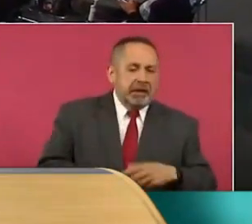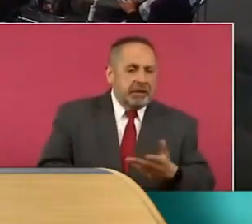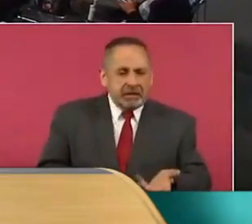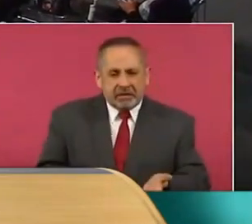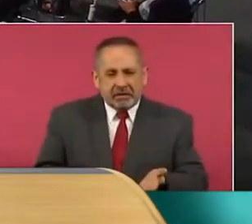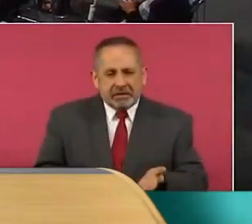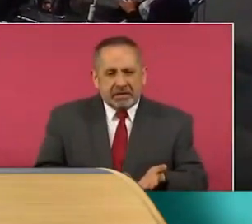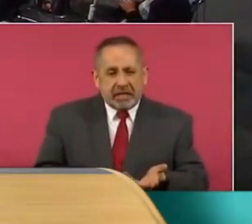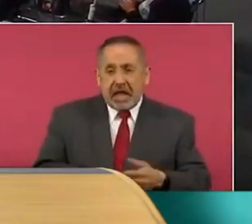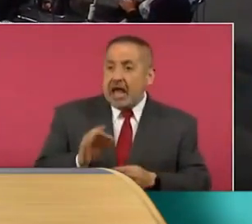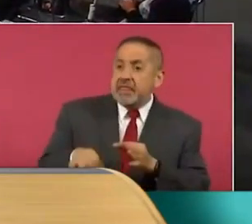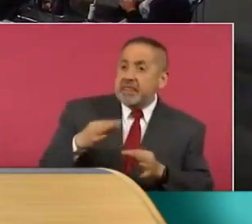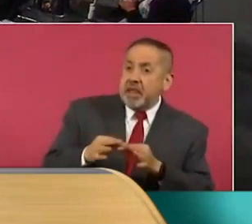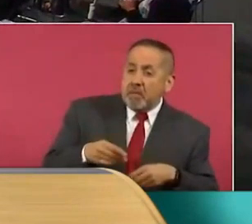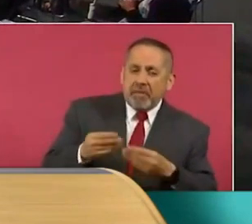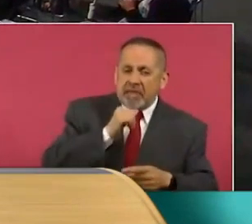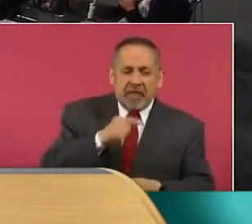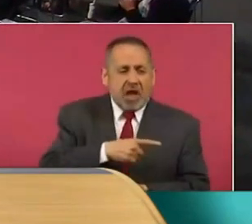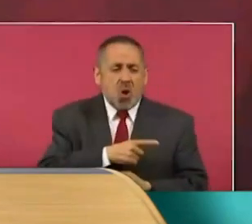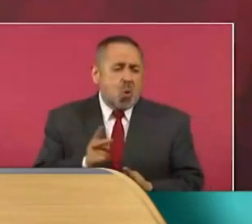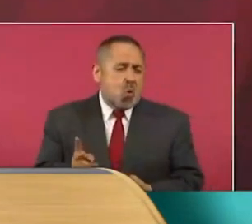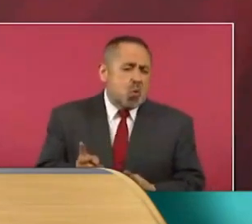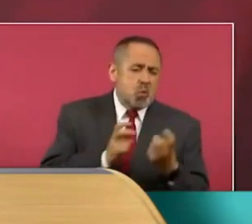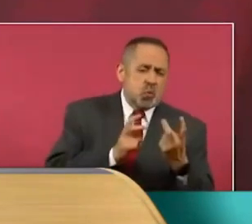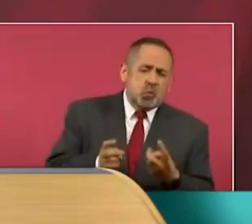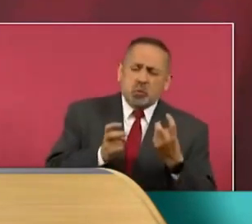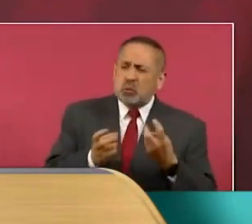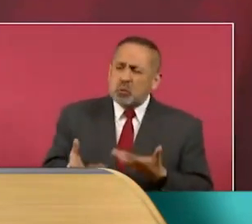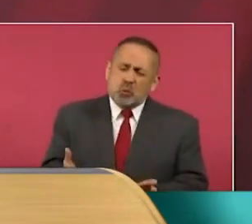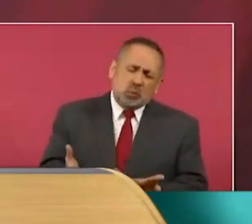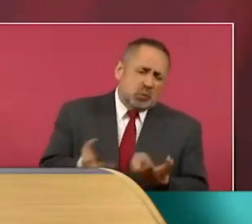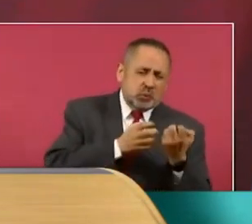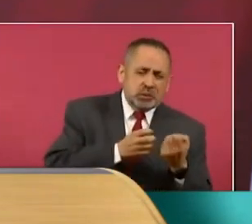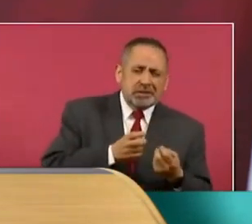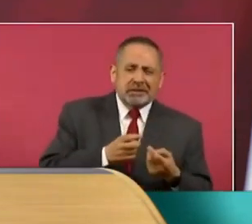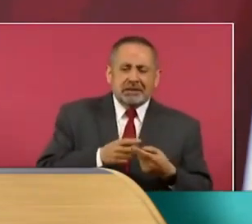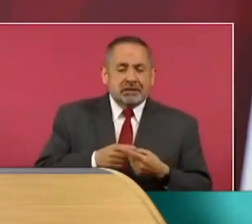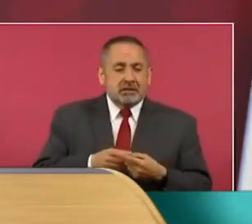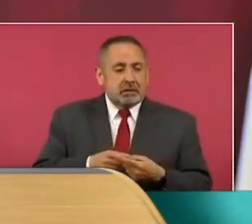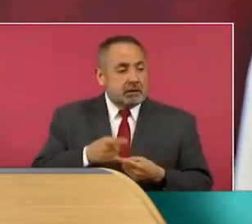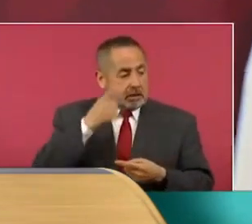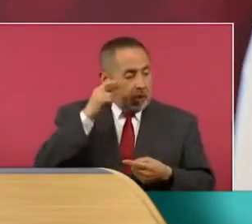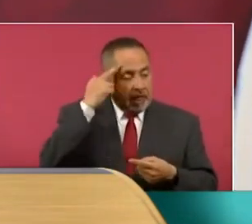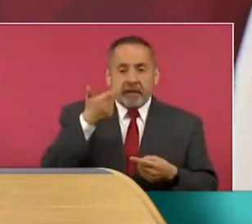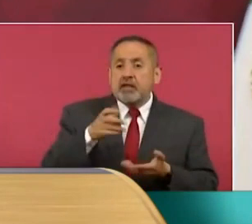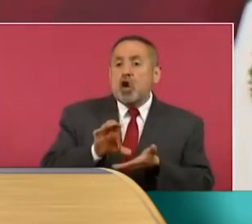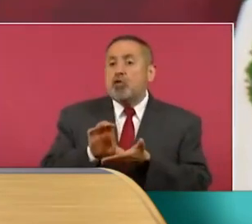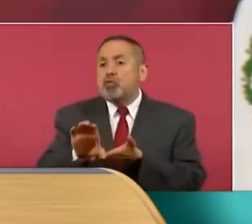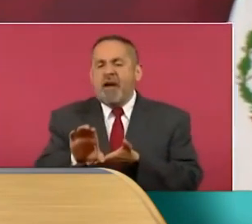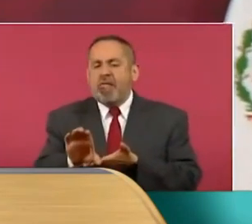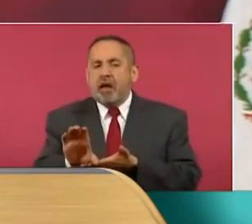las dejaban inconclusas, se robaban hasta los anticipos